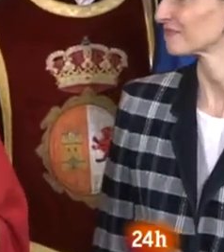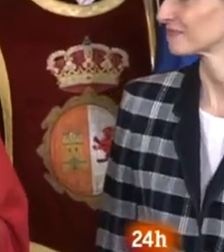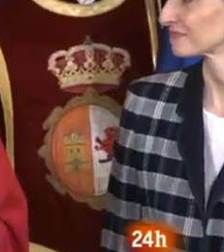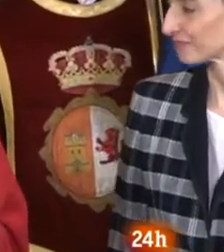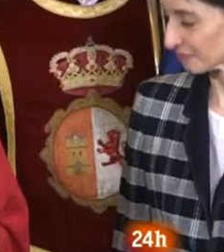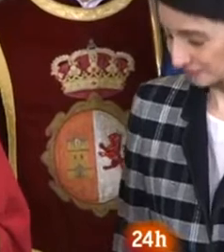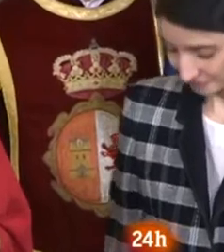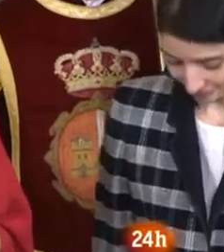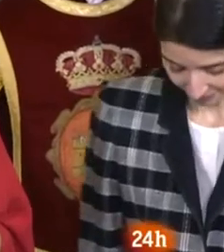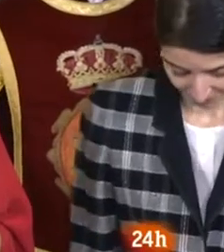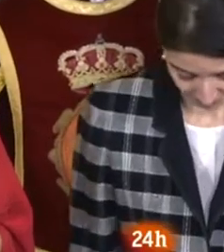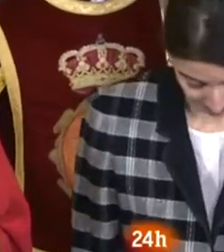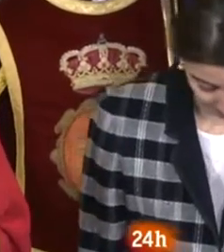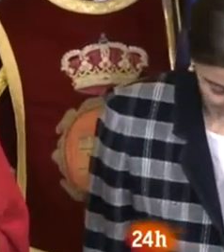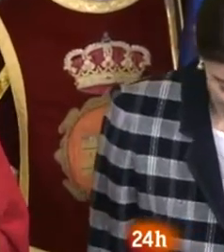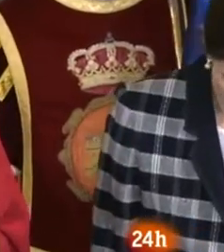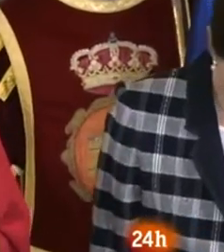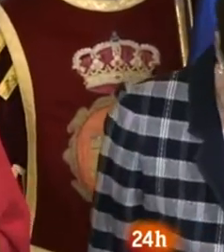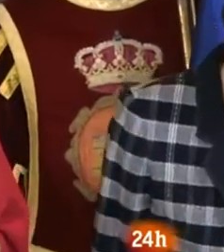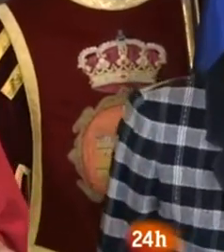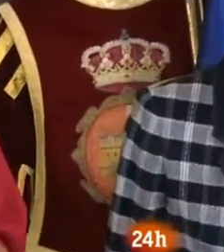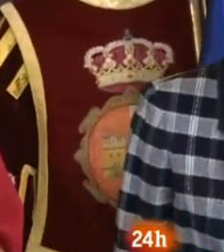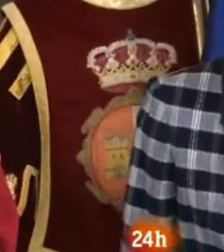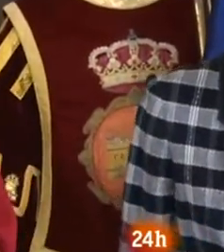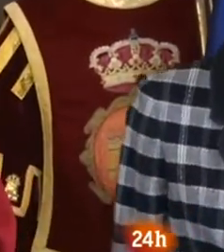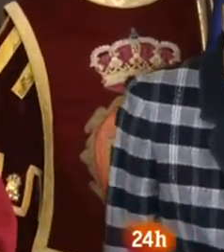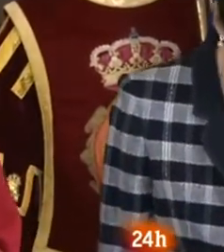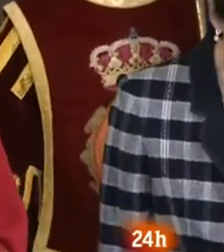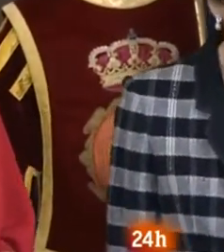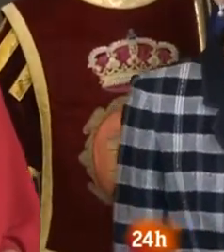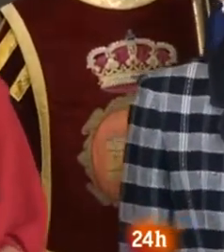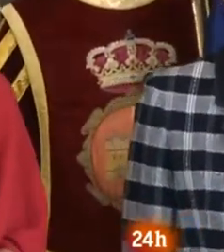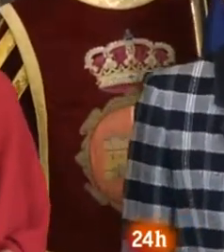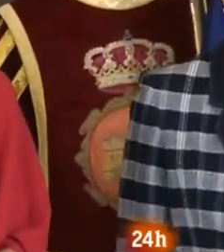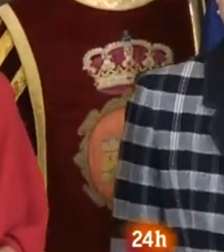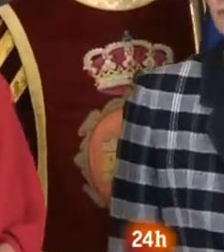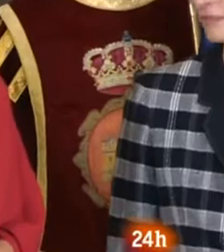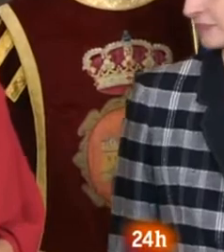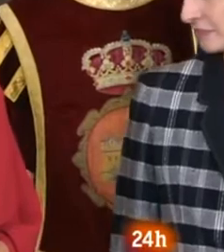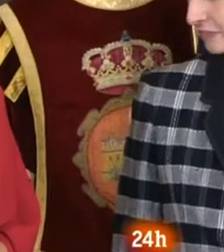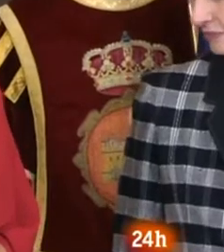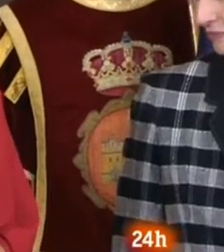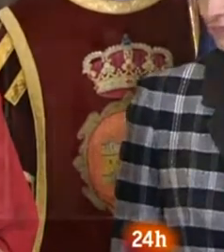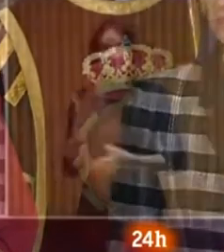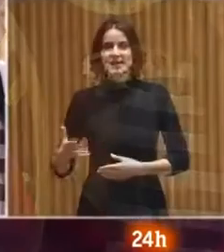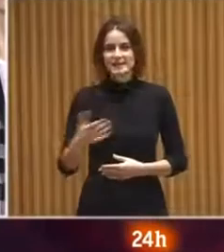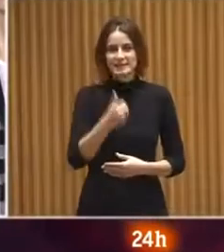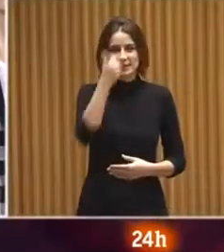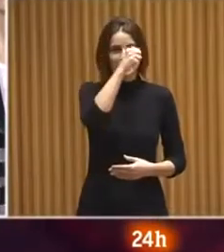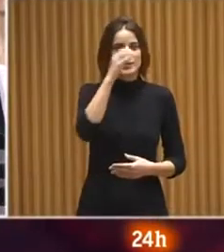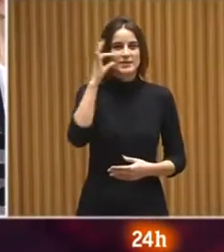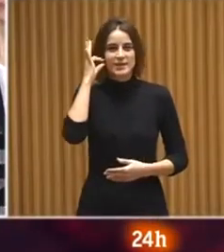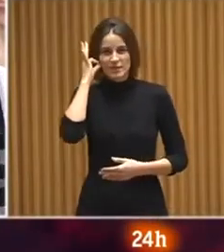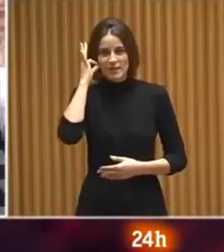discurso en la recepción por el Día de la Constitución. A todos y a todas. Señor presidente del